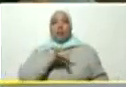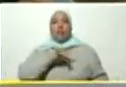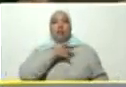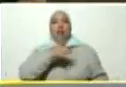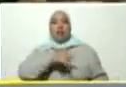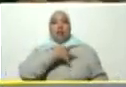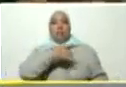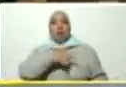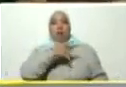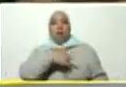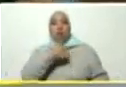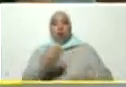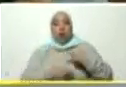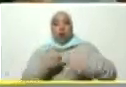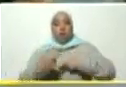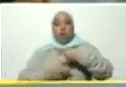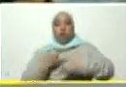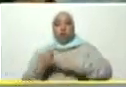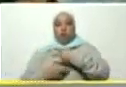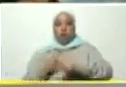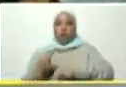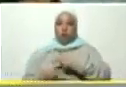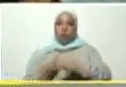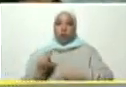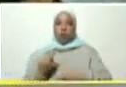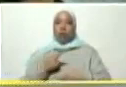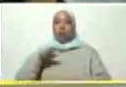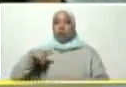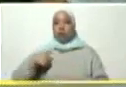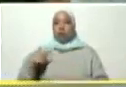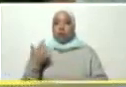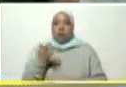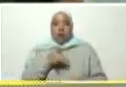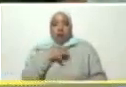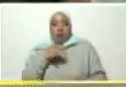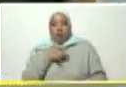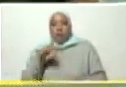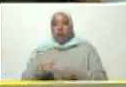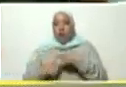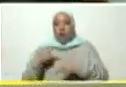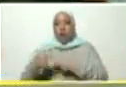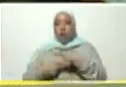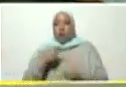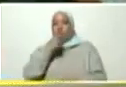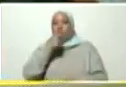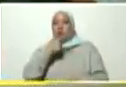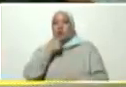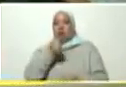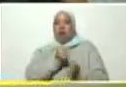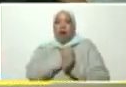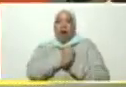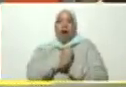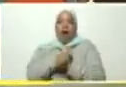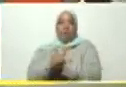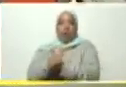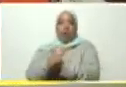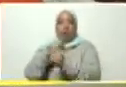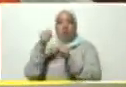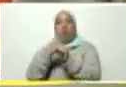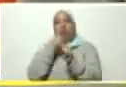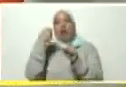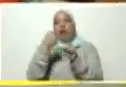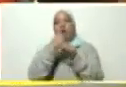revolucionario como Revolucionaria somos apasionados amamos nuestra causa nuestra lucha